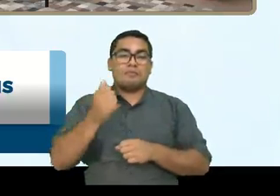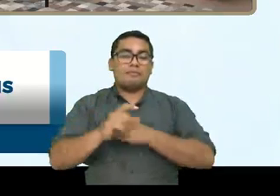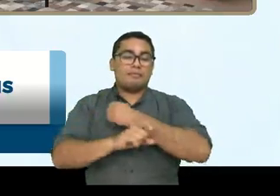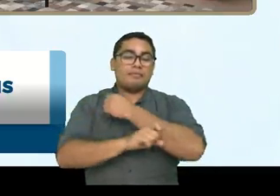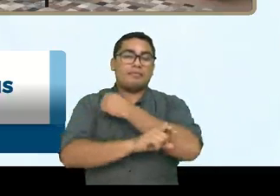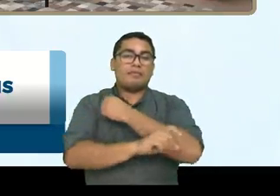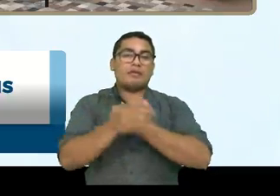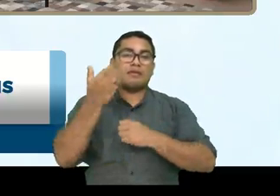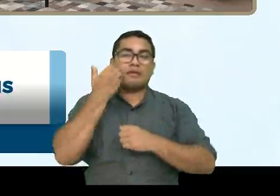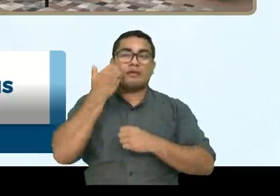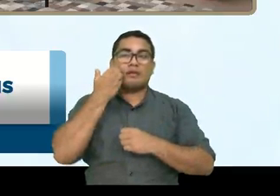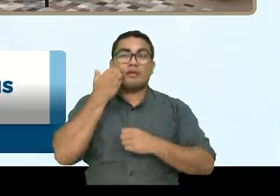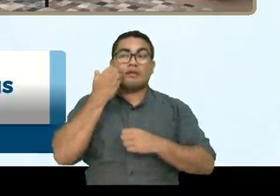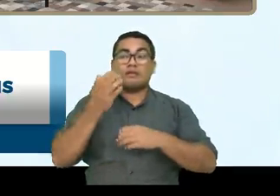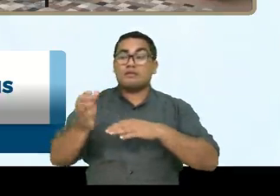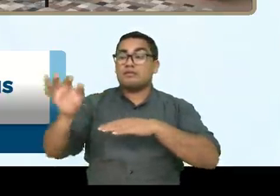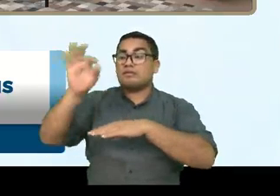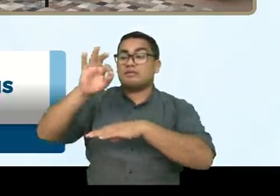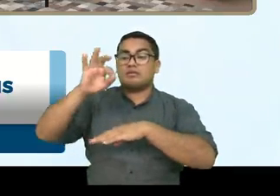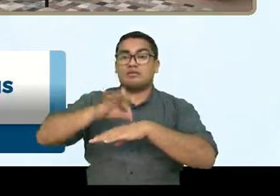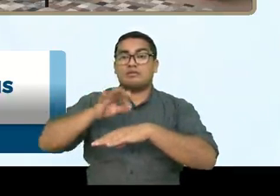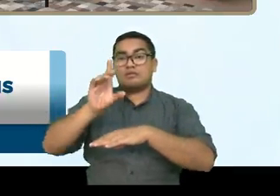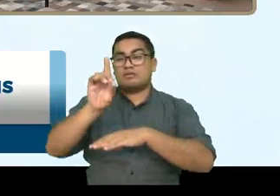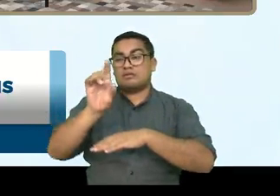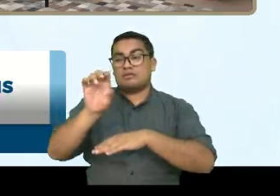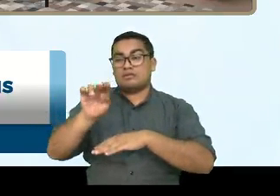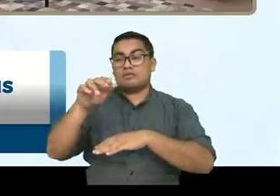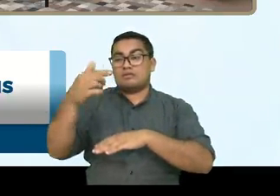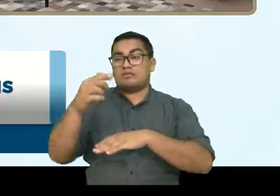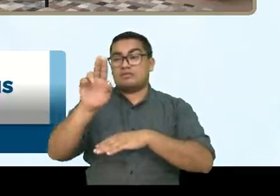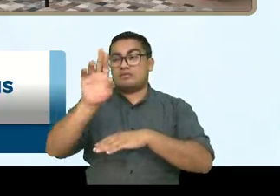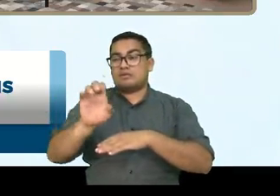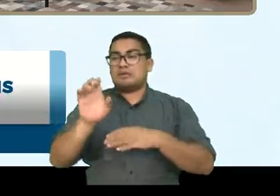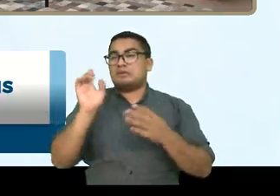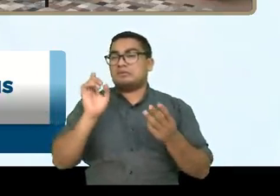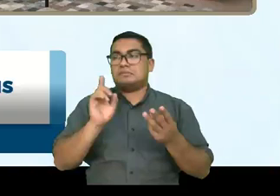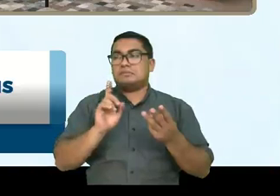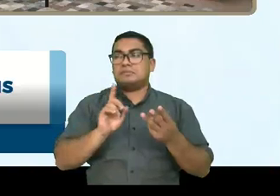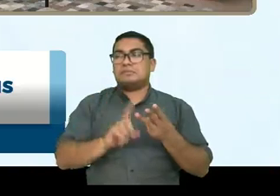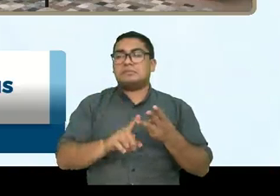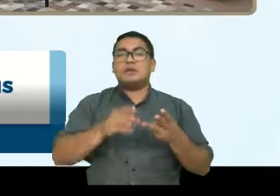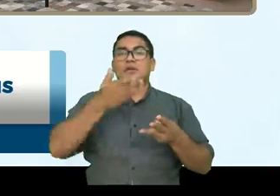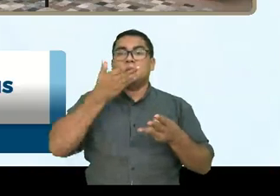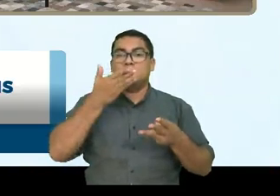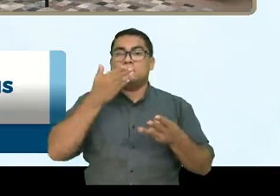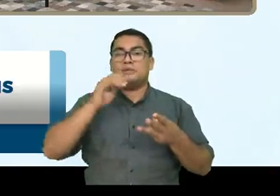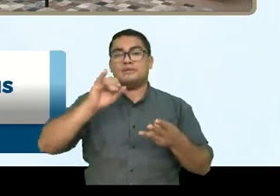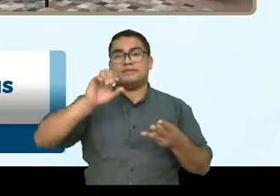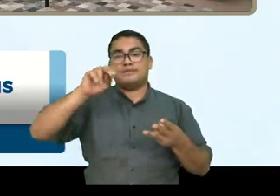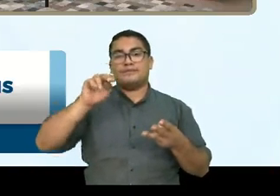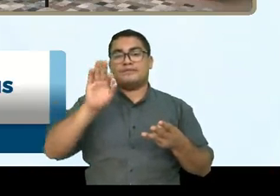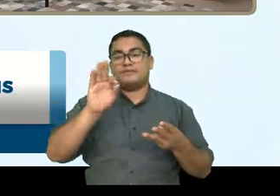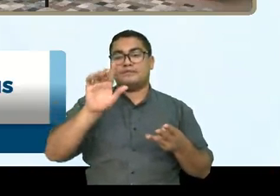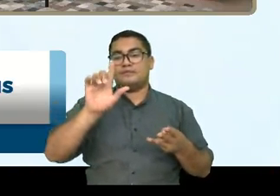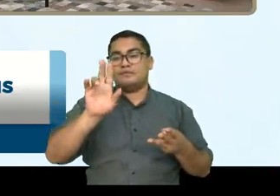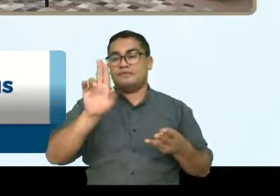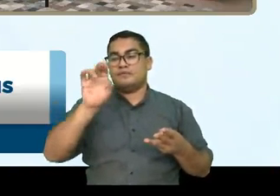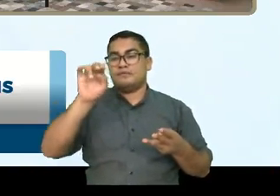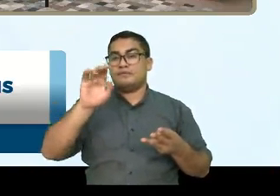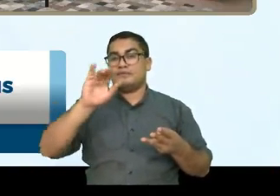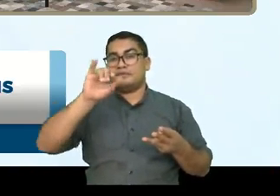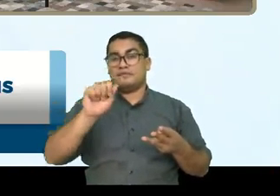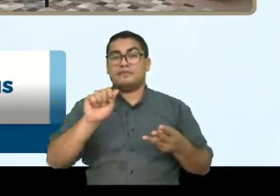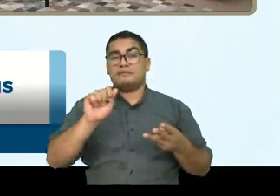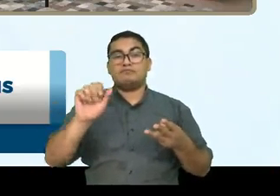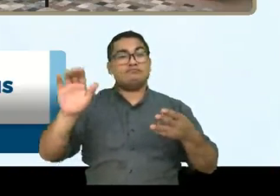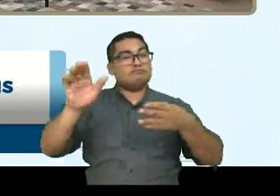con la leptospirosis está el dengue. El dengue, la leptospirosis, la enfermedad tipo influenza, que también es respiratoria. Nosotros tenemos que